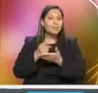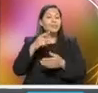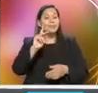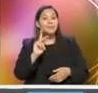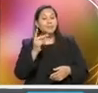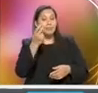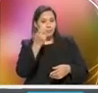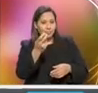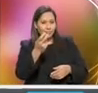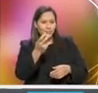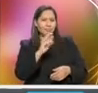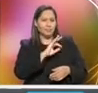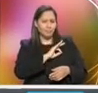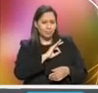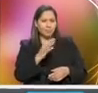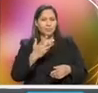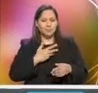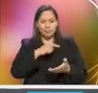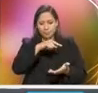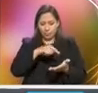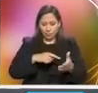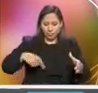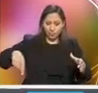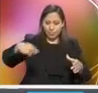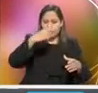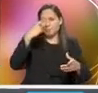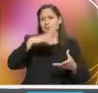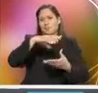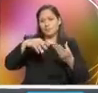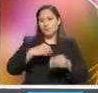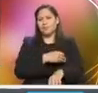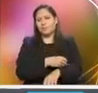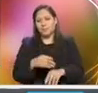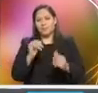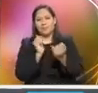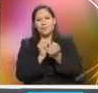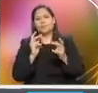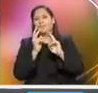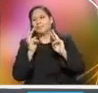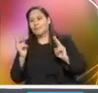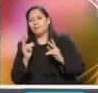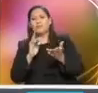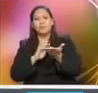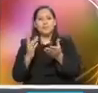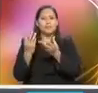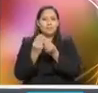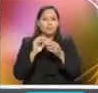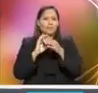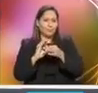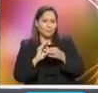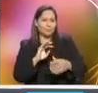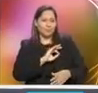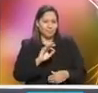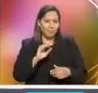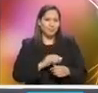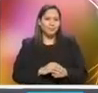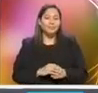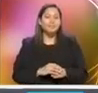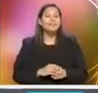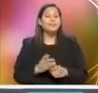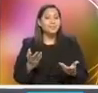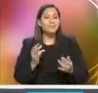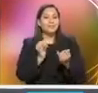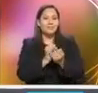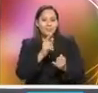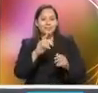alrededor de ella se pueden generar espacios de convivencia, no solo entre familias, sino entre vecinos. Digamos, y la